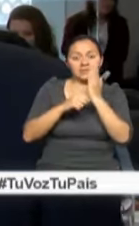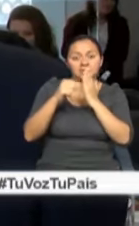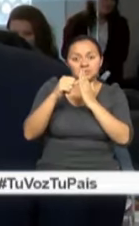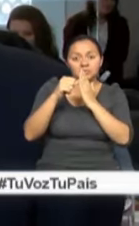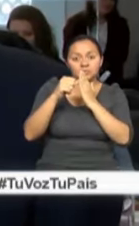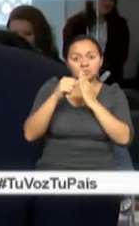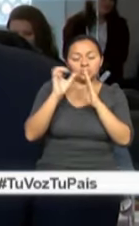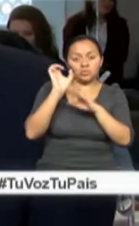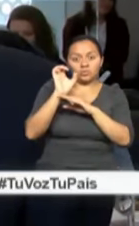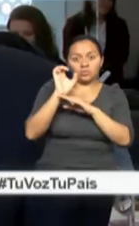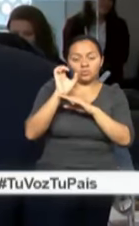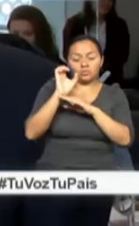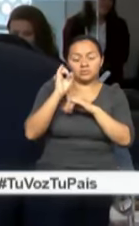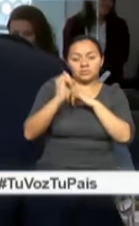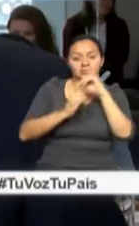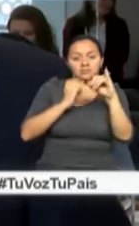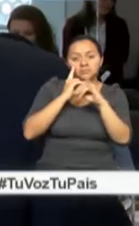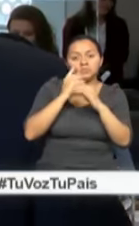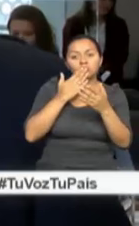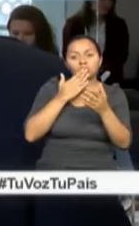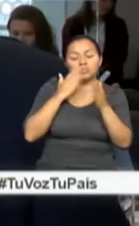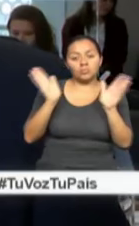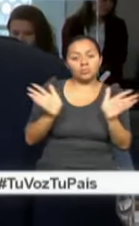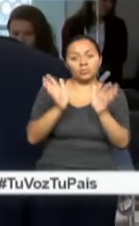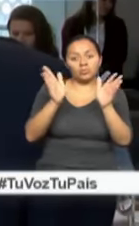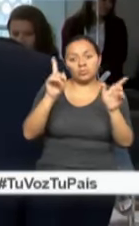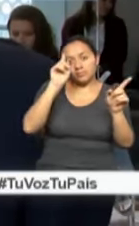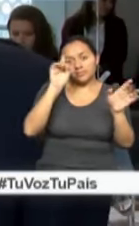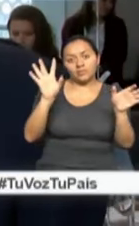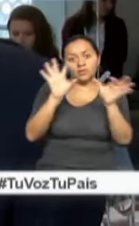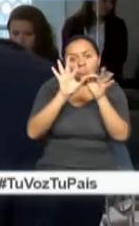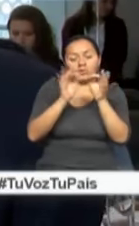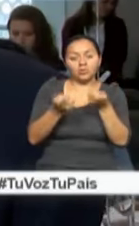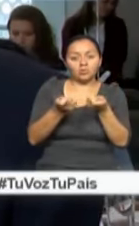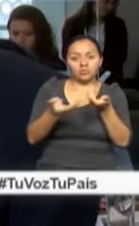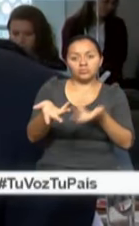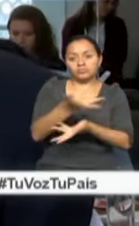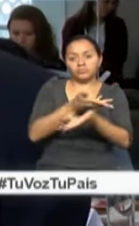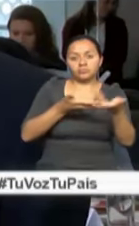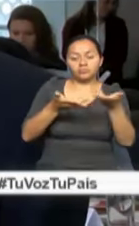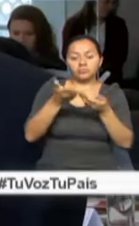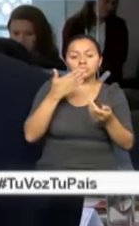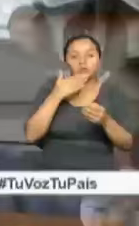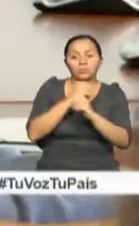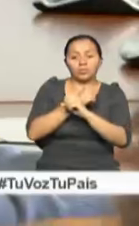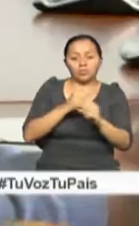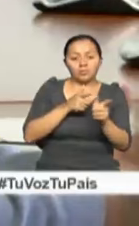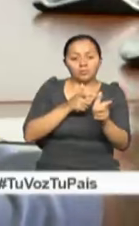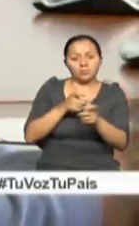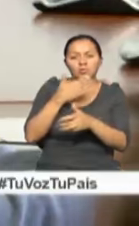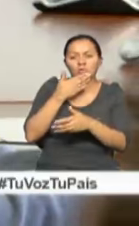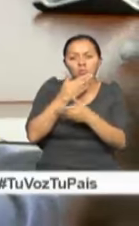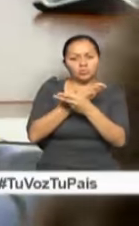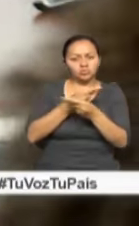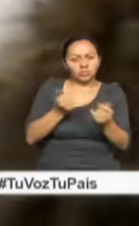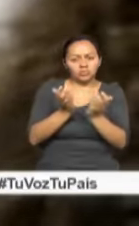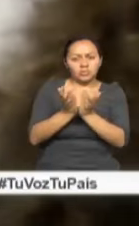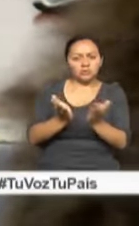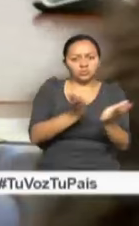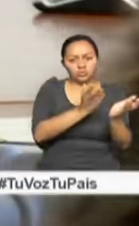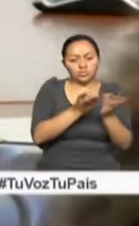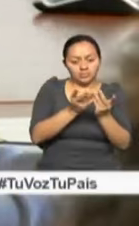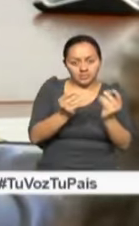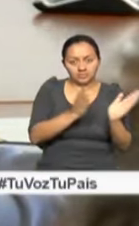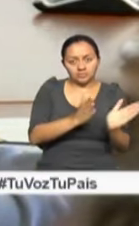que busque la manera de promover un convenio para el manejo de los desechos nucleares. La mesa legislativa no